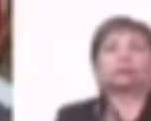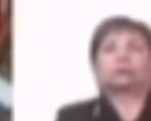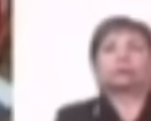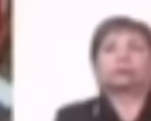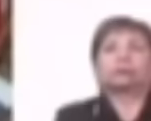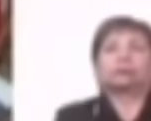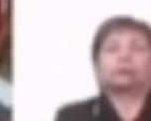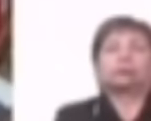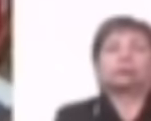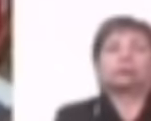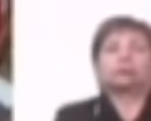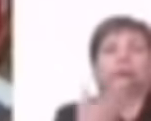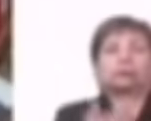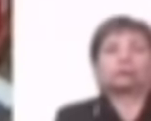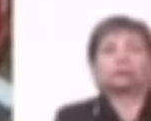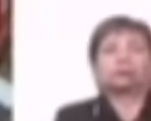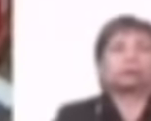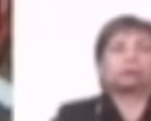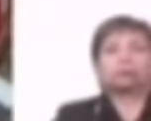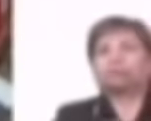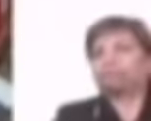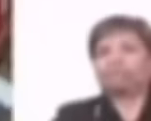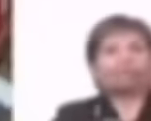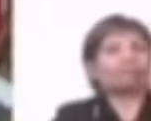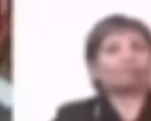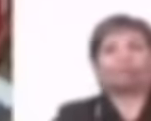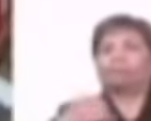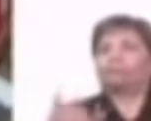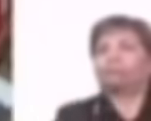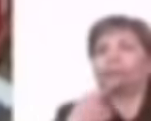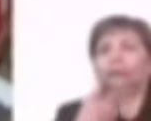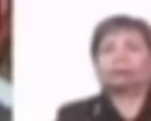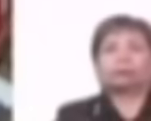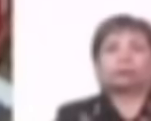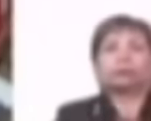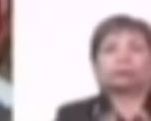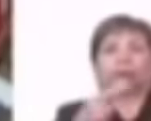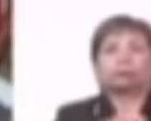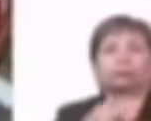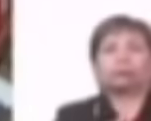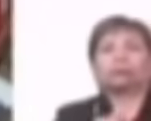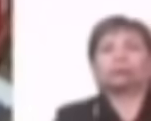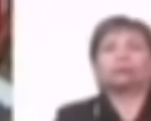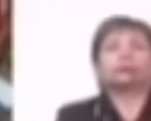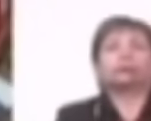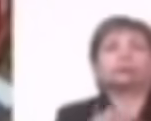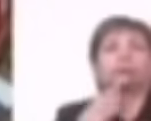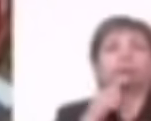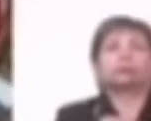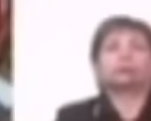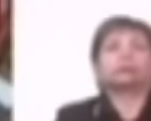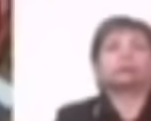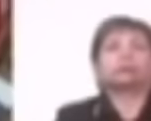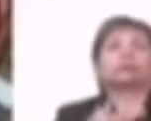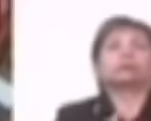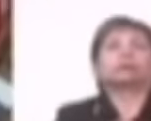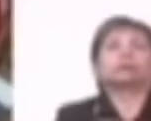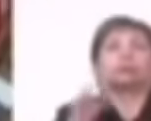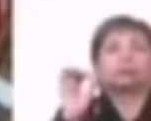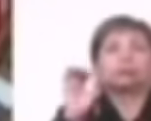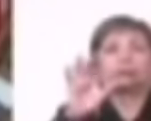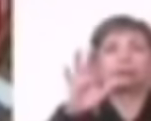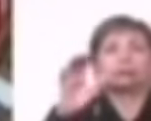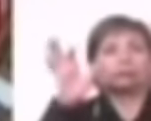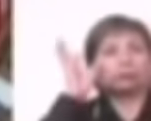2 minutos. Gracias, señor presidente, y yo lamento el día de hoy decir que esta es una ley con nombre propio. Y esta ley debería llamarse la fantasía